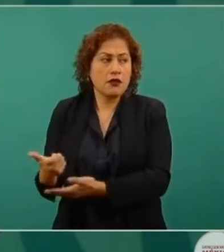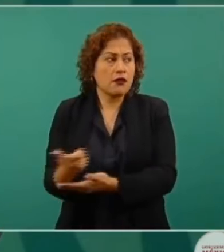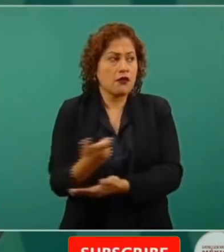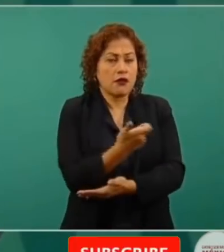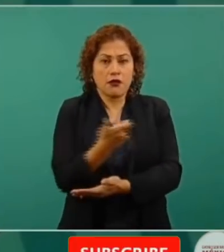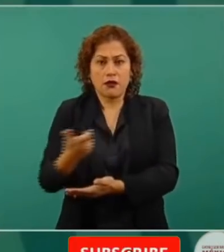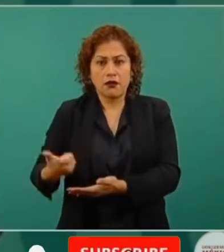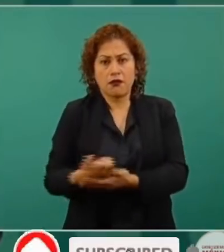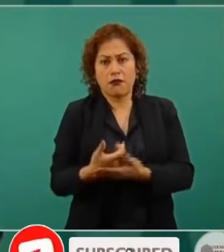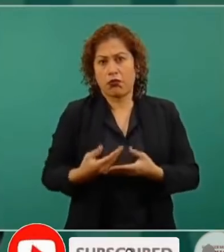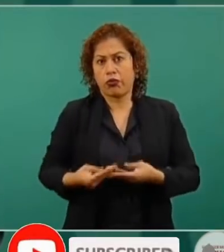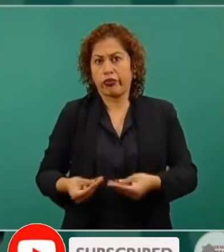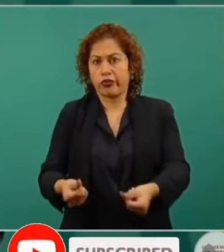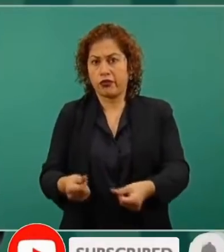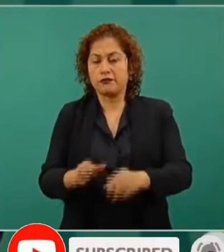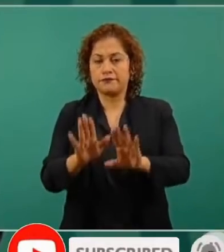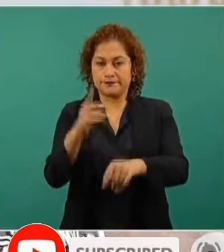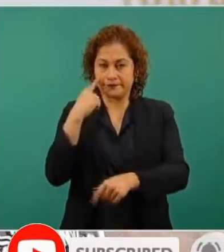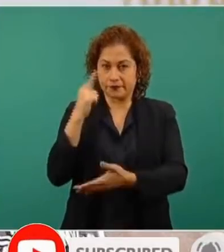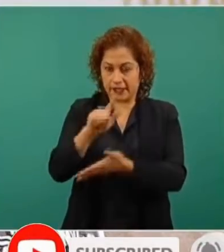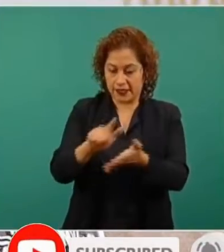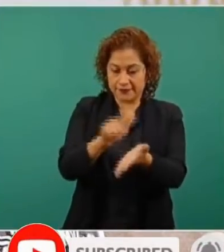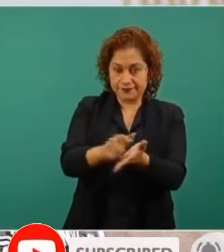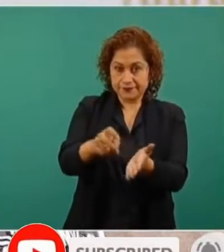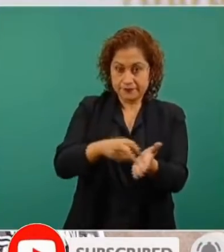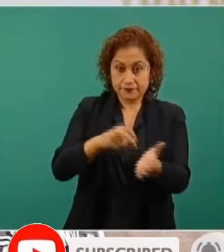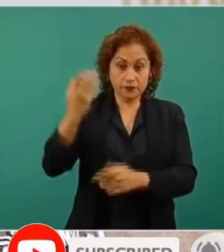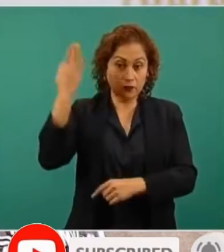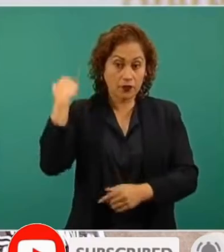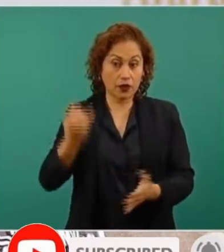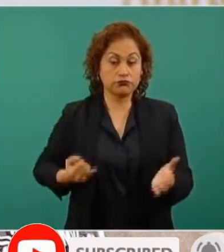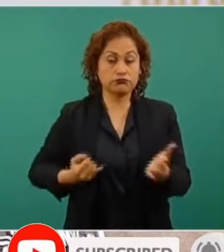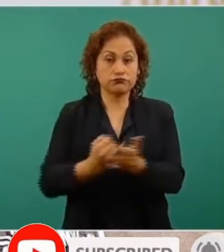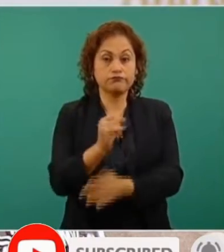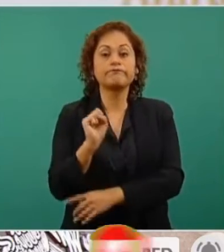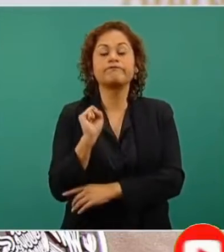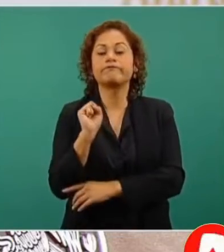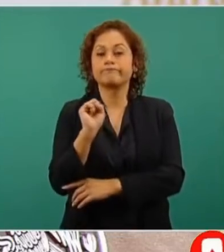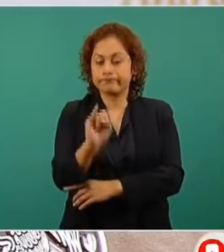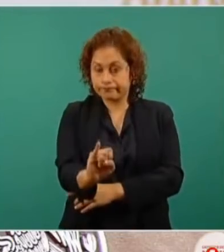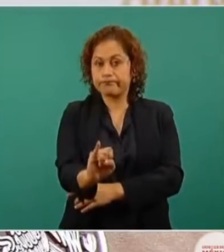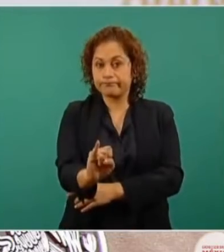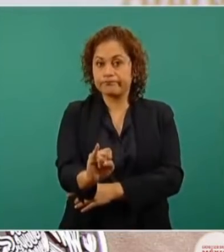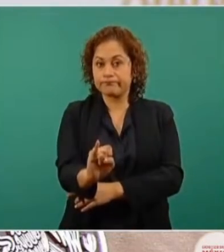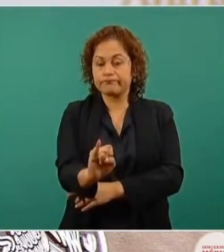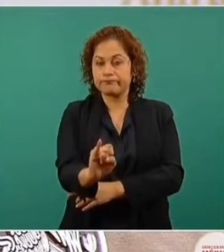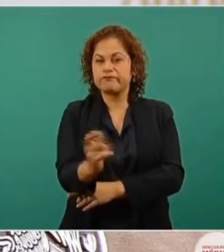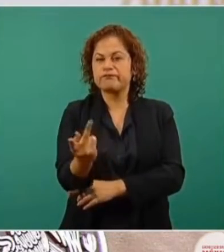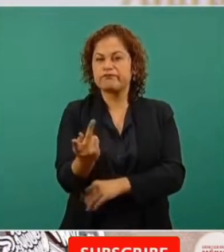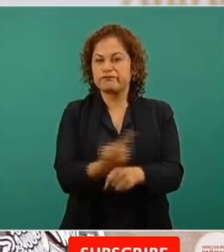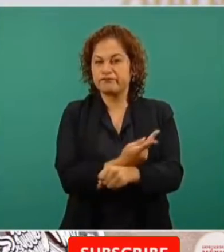La reforma energética tuvo a bien convertir a la gran empresa del Estado en una pedacería.